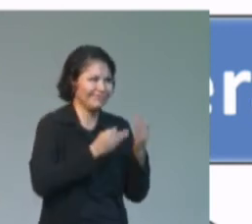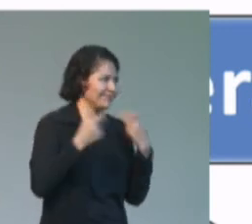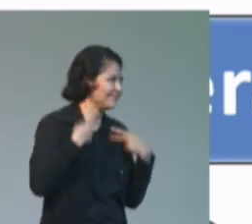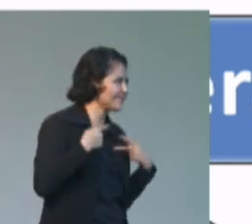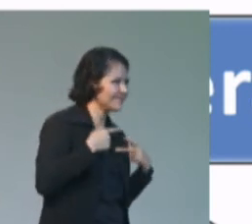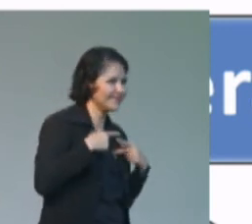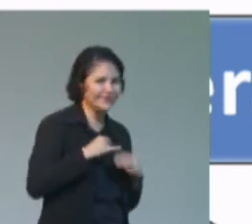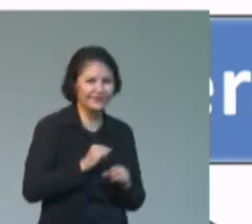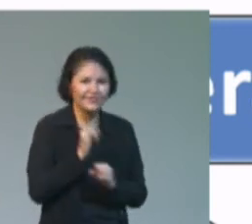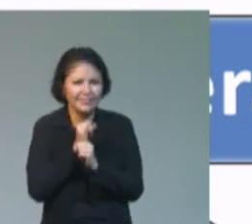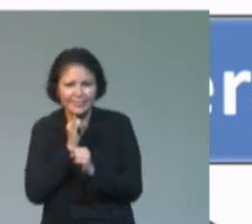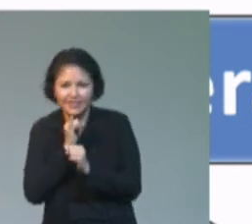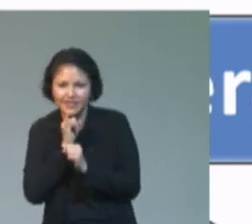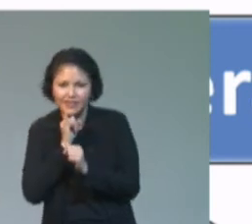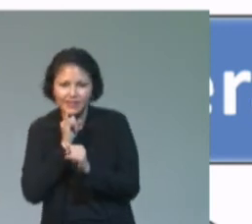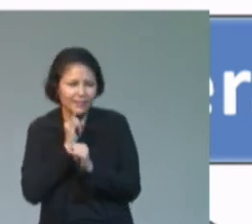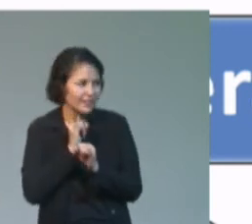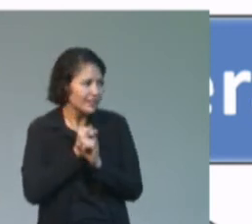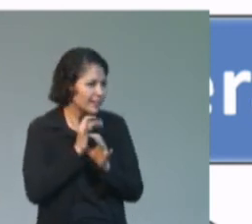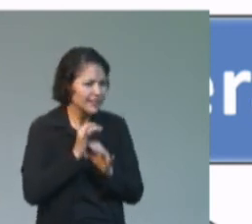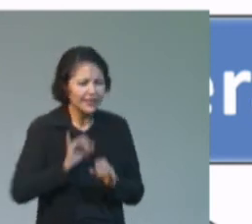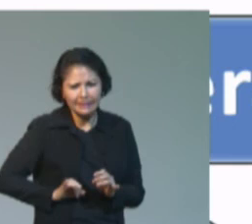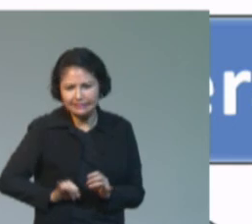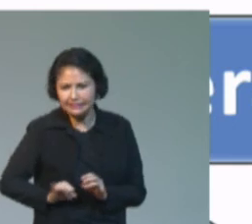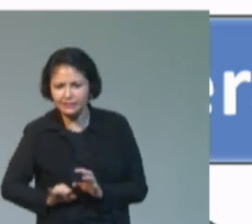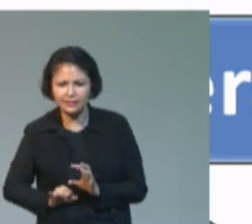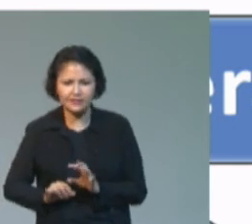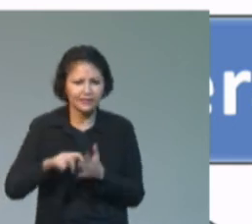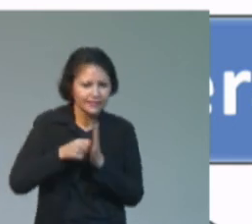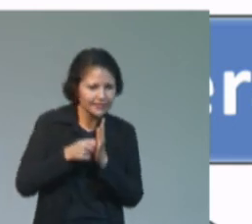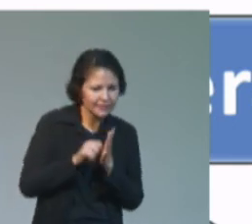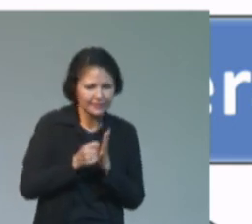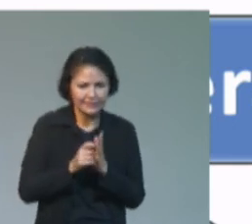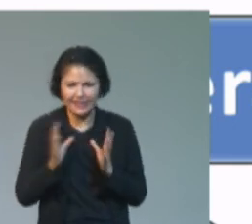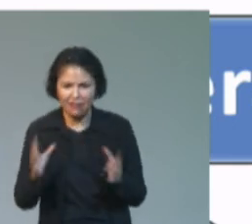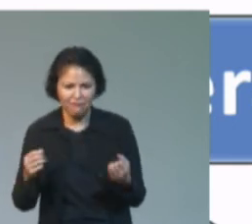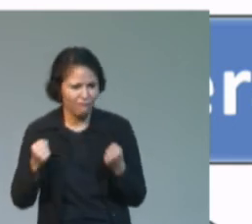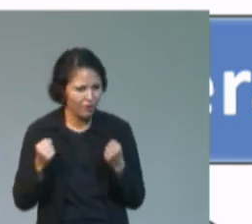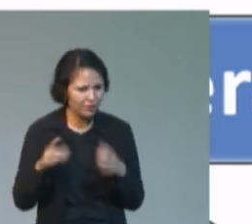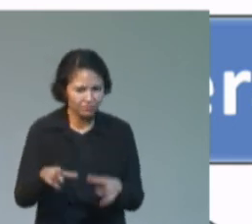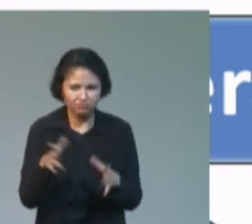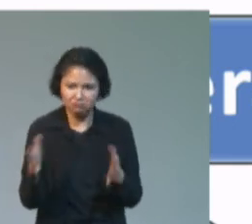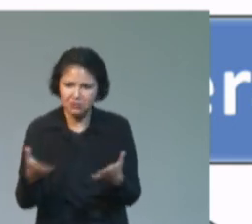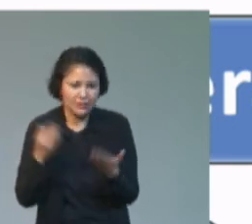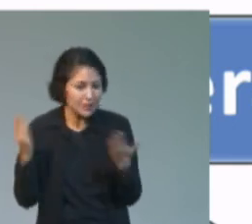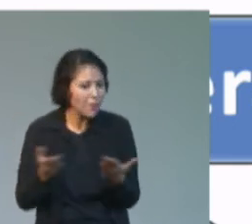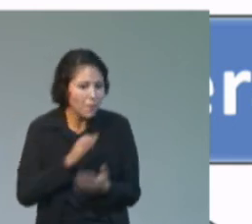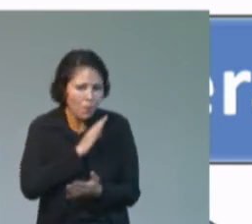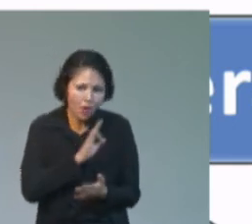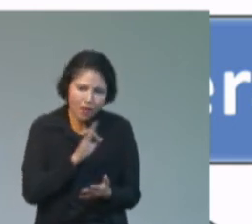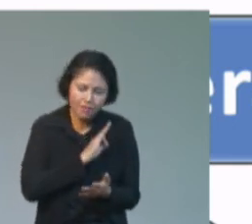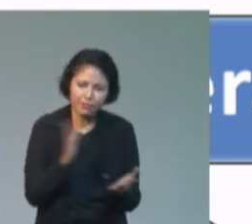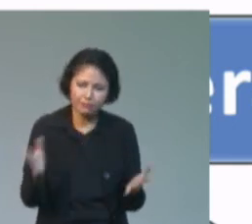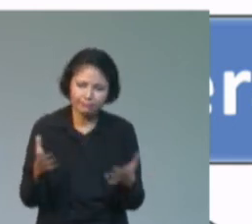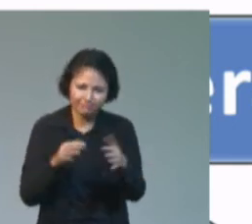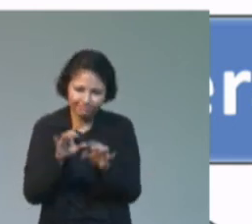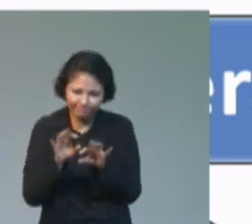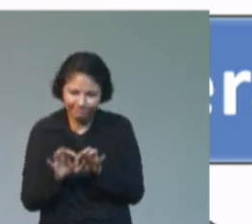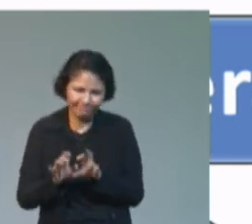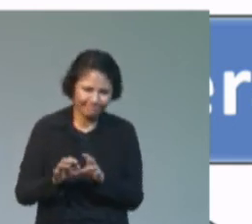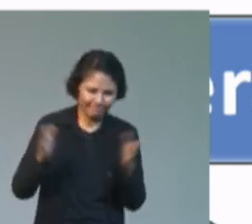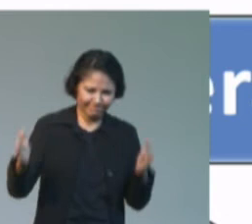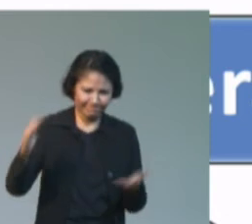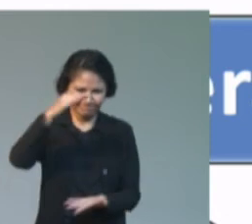puesto el internet el interés perdón en que tengamos una tecnología potente el debate de si las plataformas deberían ser de software libre o de